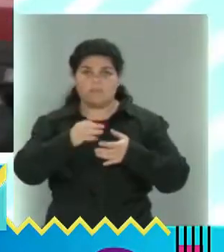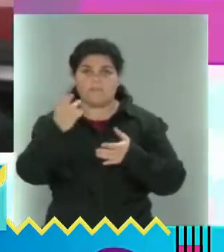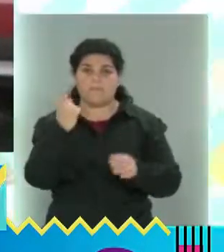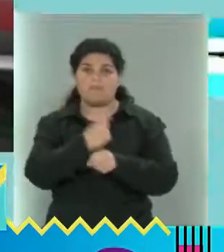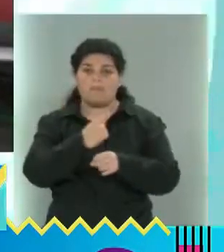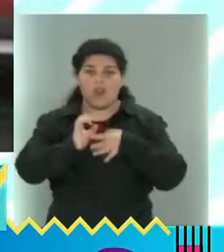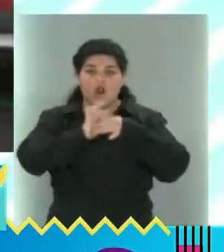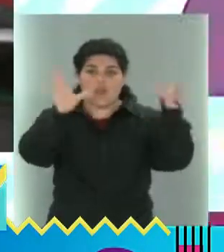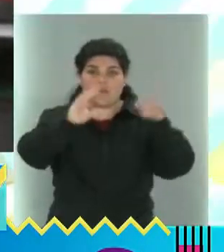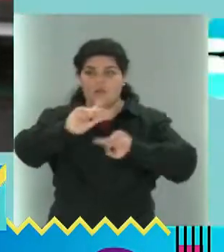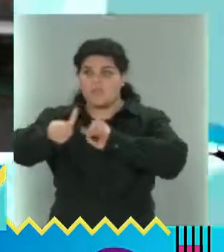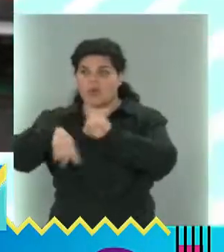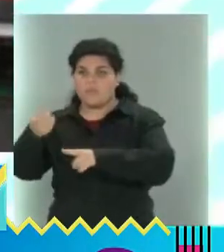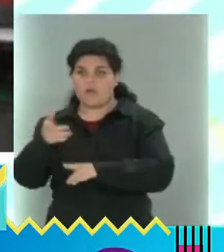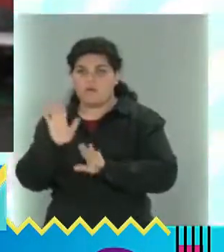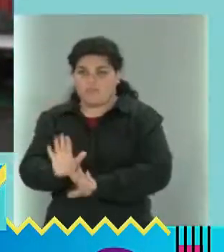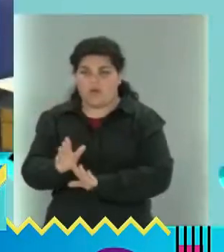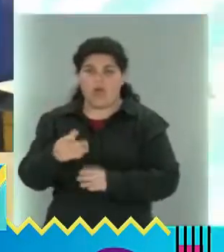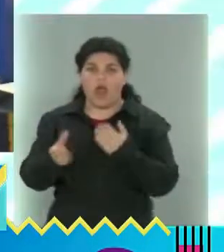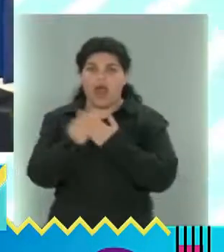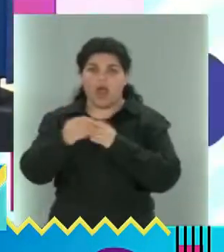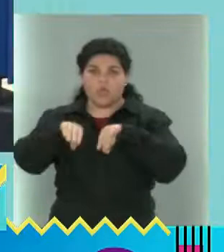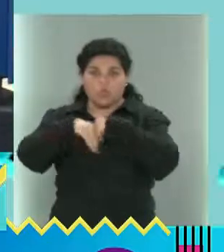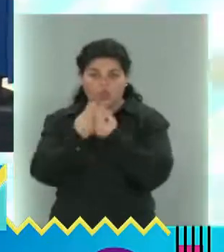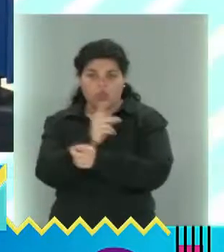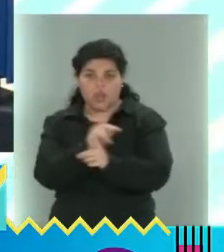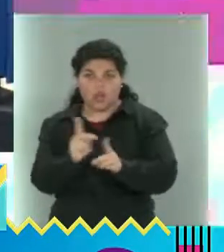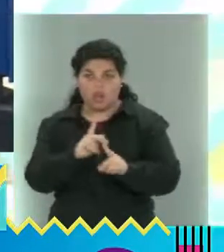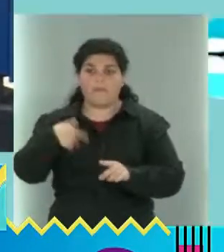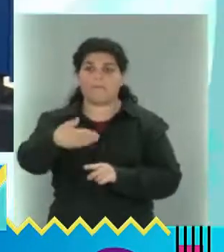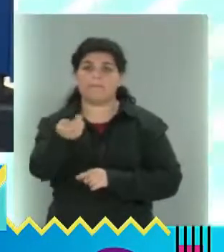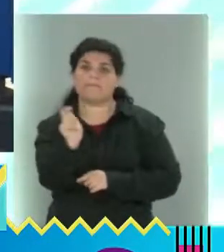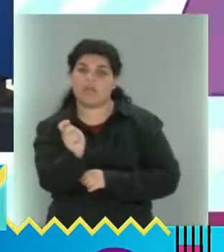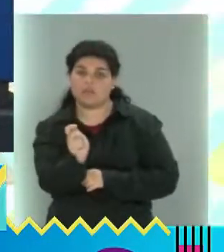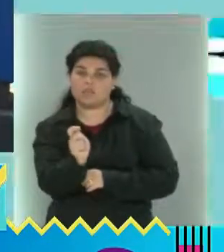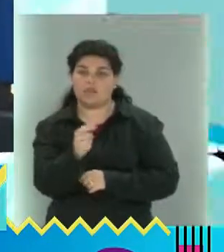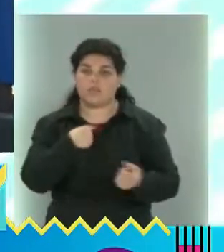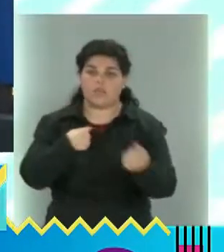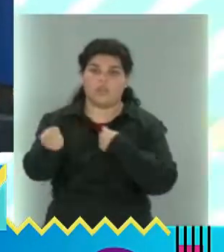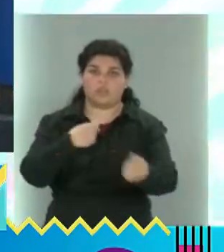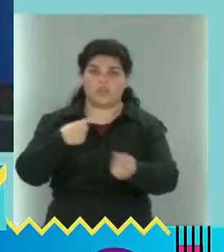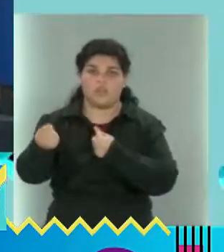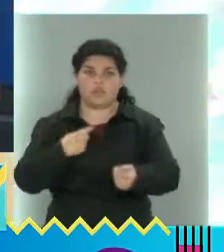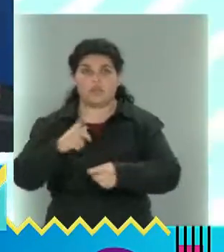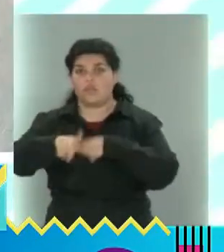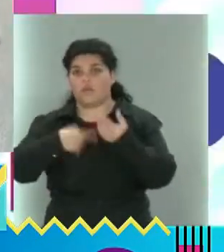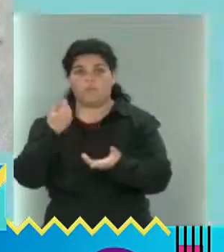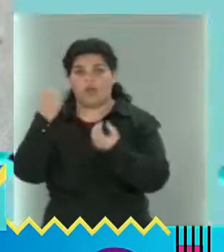costo. Y hizo un arreglo que pasámelo en los próximos meses y que acá hay que dar. Y ese ida y vuelta le terminó costando la salida.